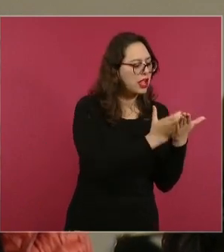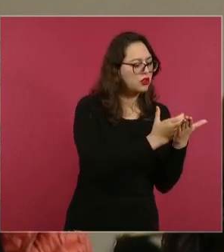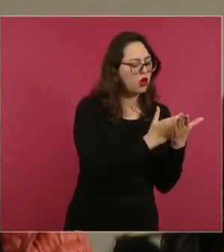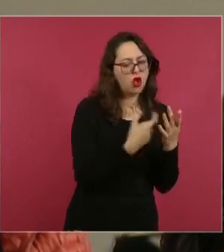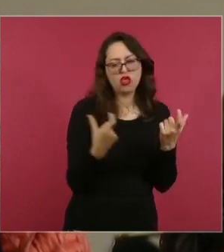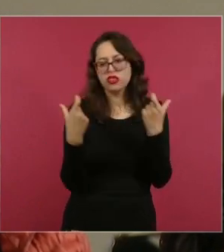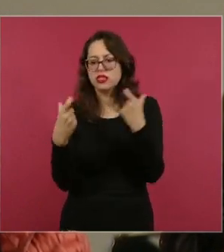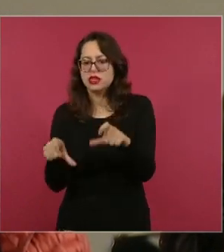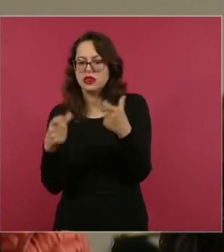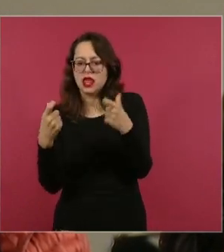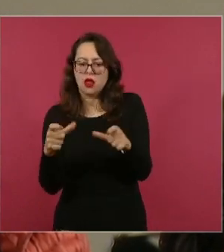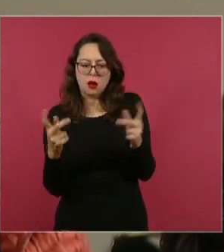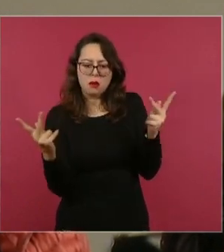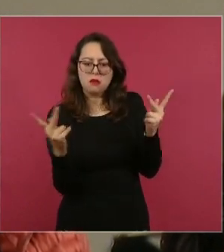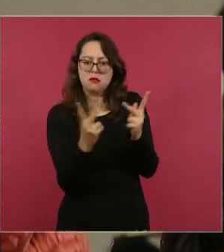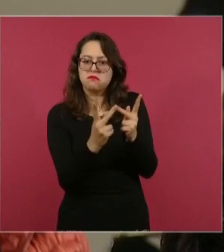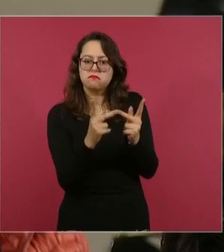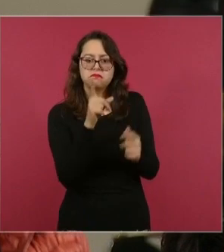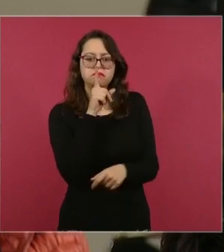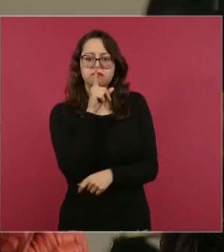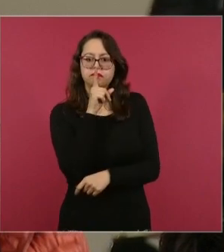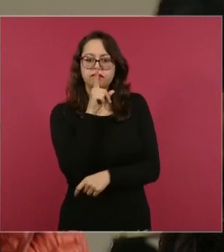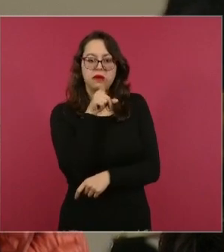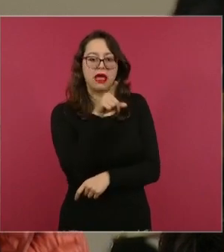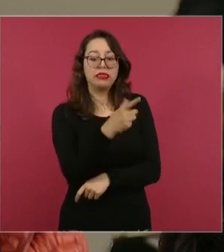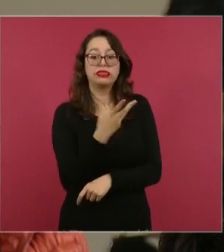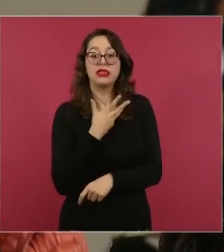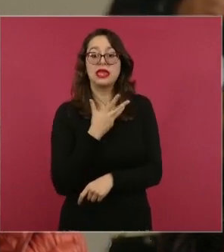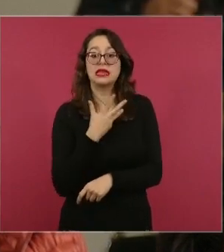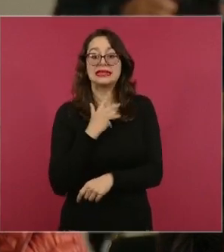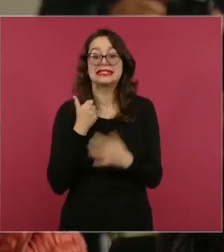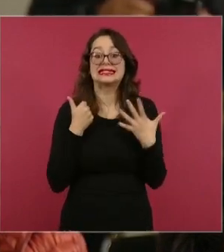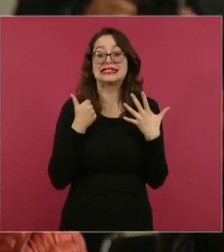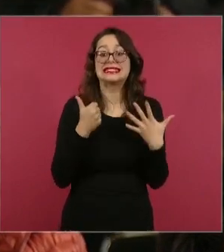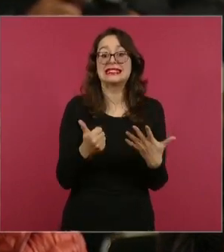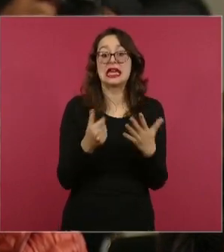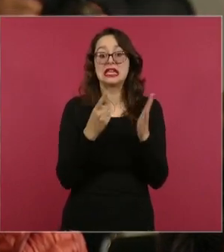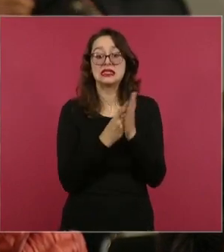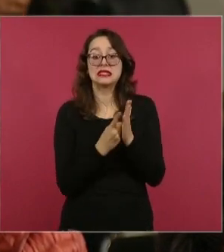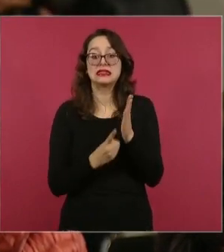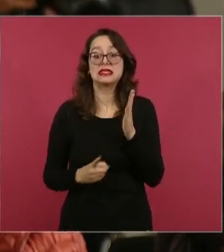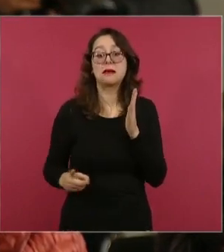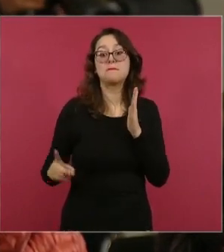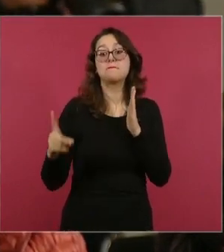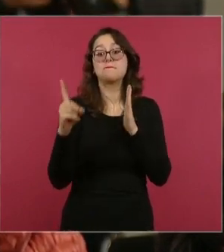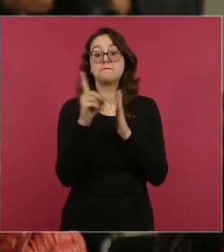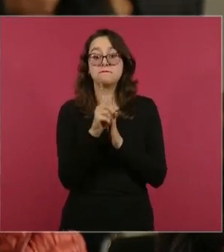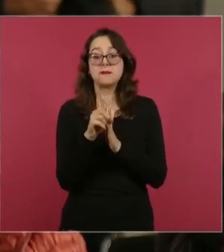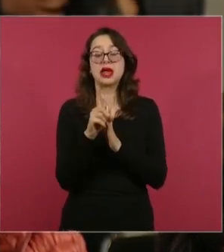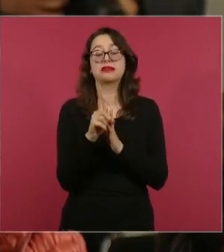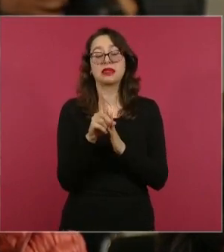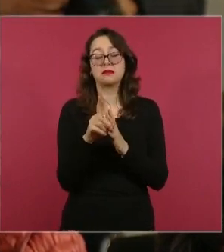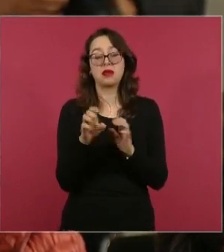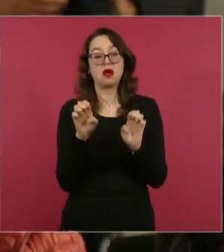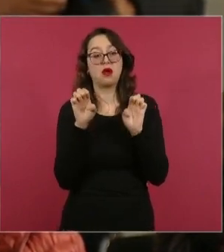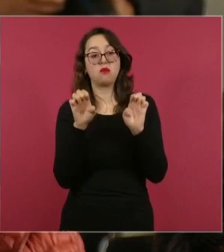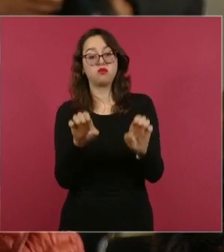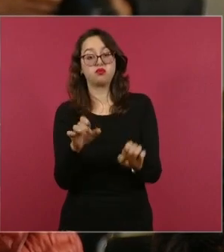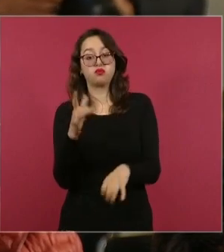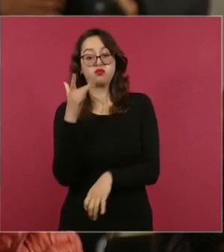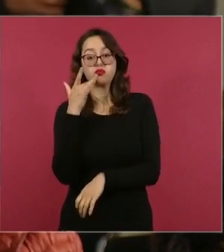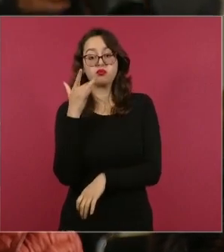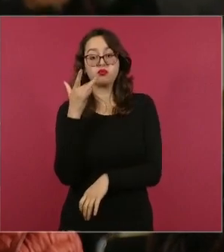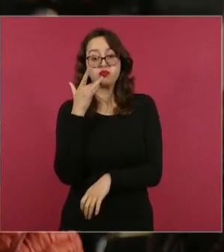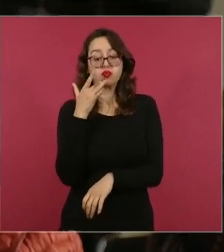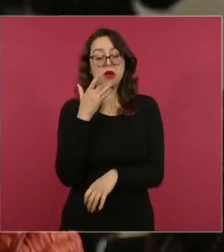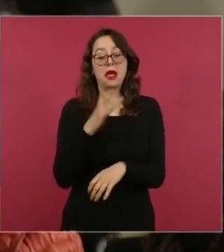dorria en los que destacan seis departamentos de lujo en el club de golf en bosques otros siete